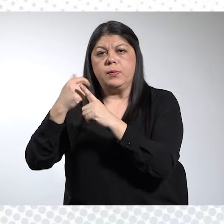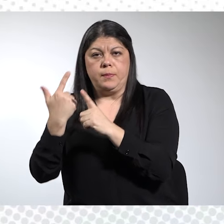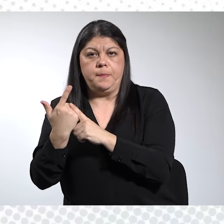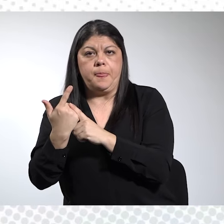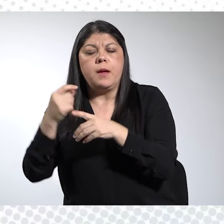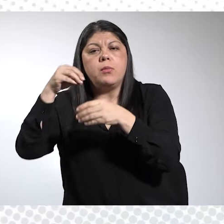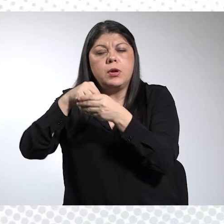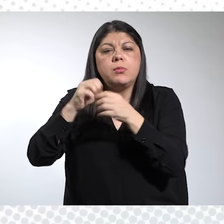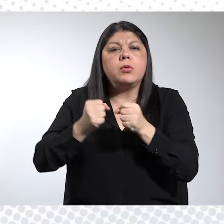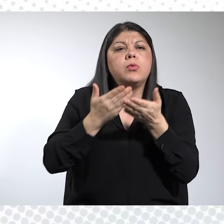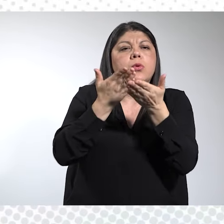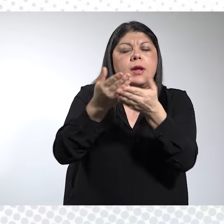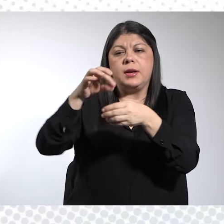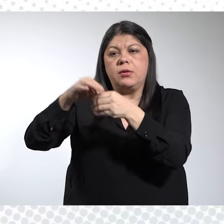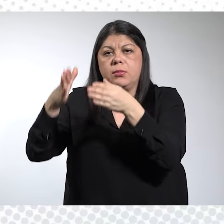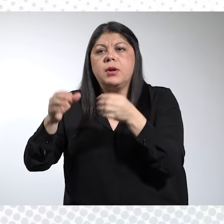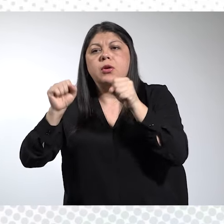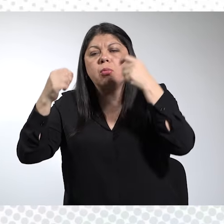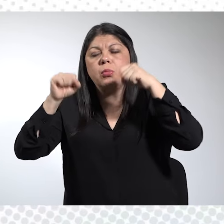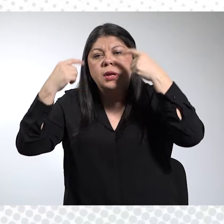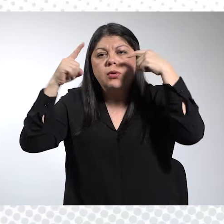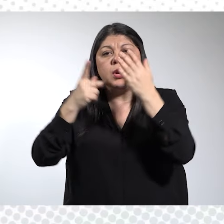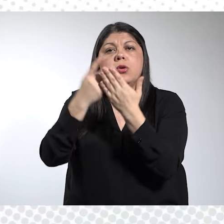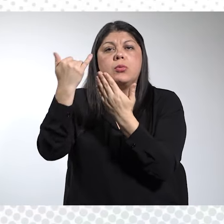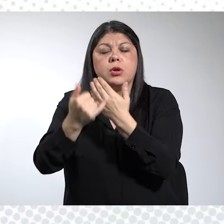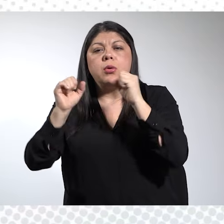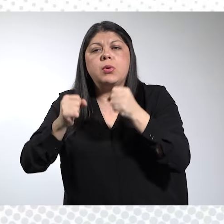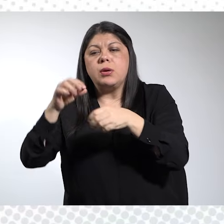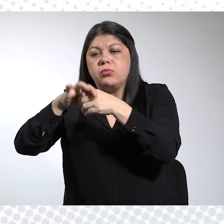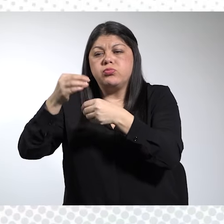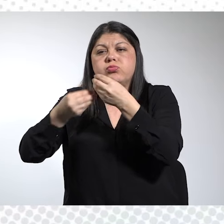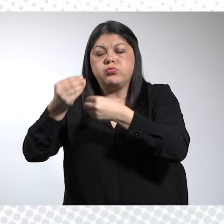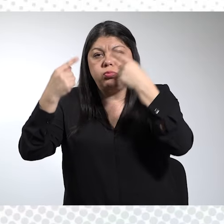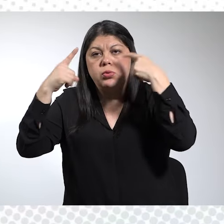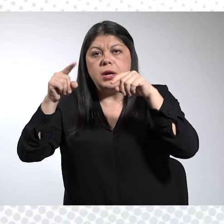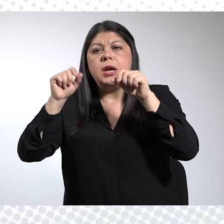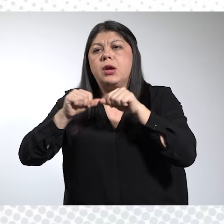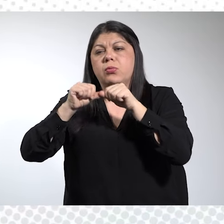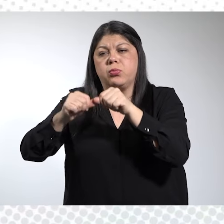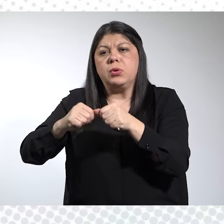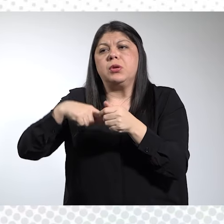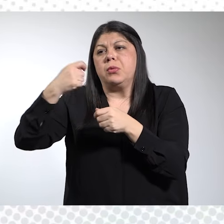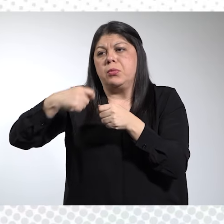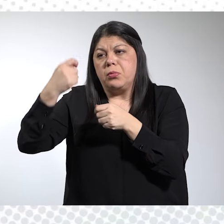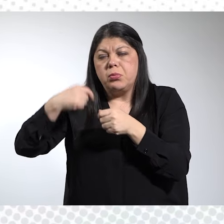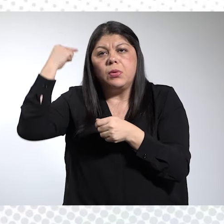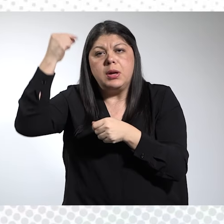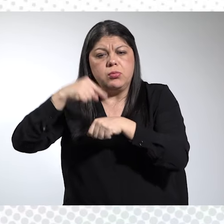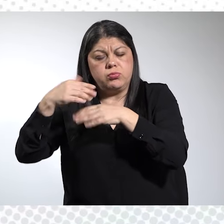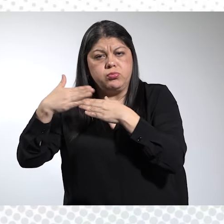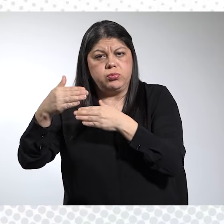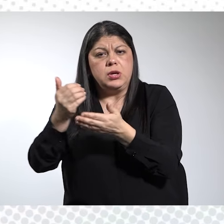son fondos que les podemos dar a los agricultores para que saquen sus proyectos, saquen sus cosechas y lo sigan pagando al Estado en el largo plazo. Es una